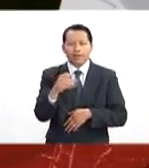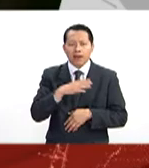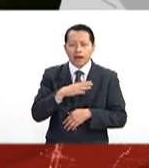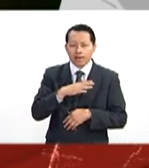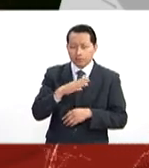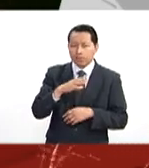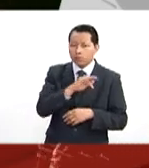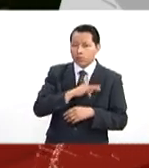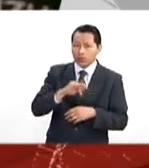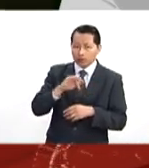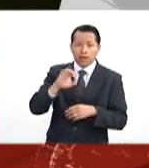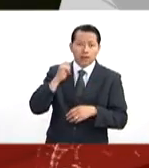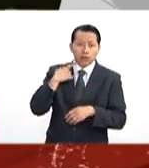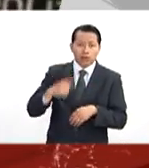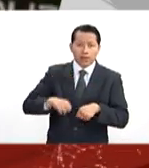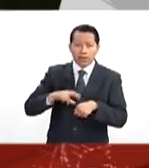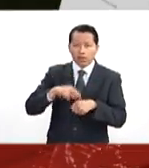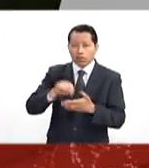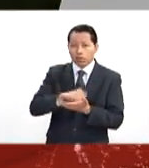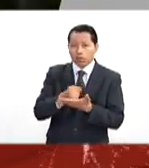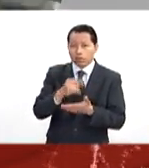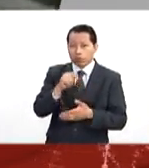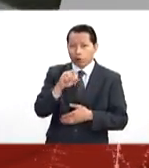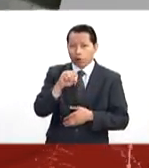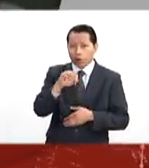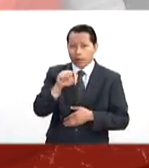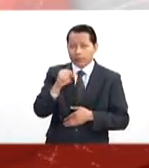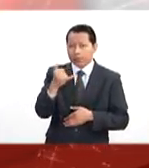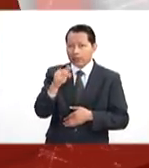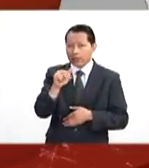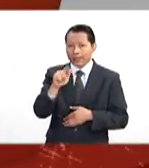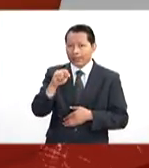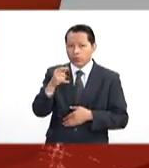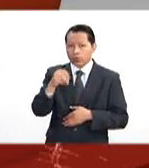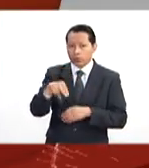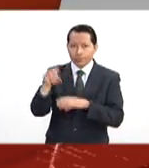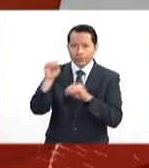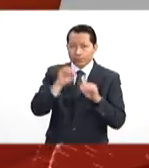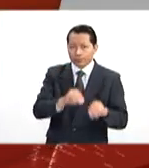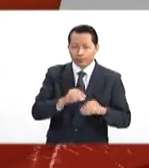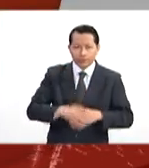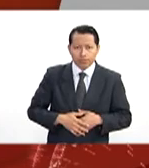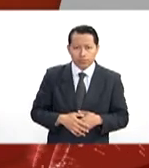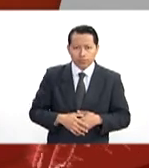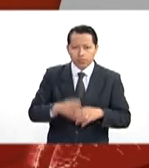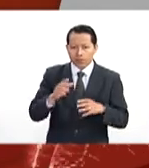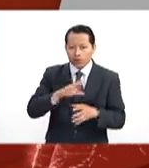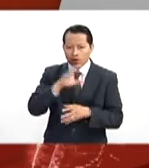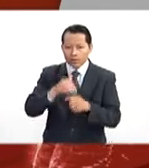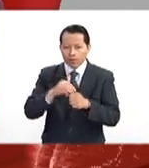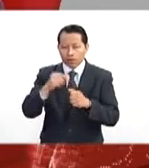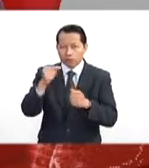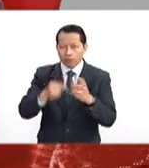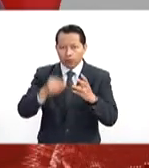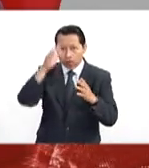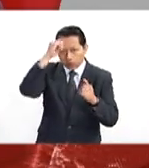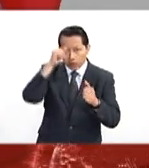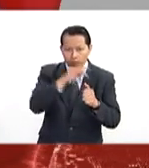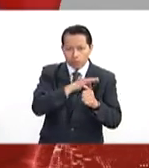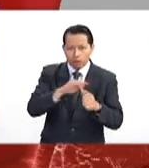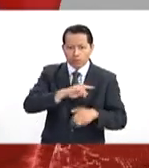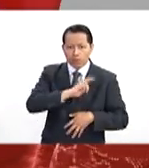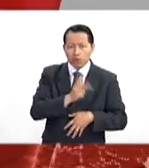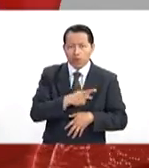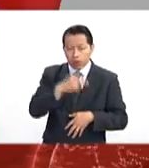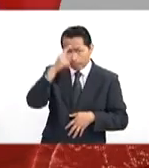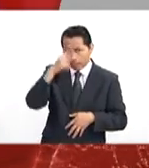audiencia de extradición del exgobernador de Tamaulipas, Tomás Yarrington. Todos estos acuerdos dan muestra de la voluntad de Portugal y